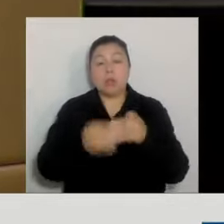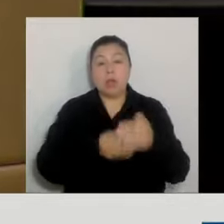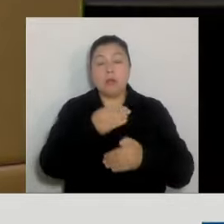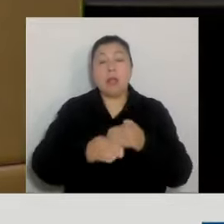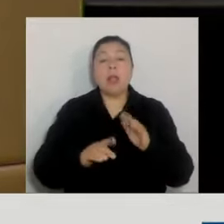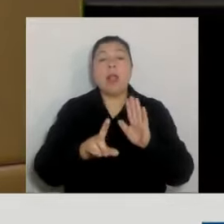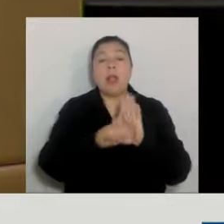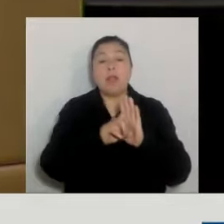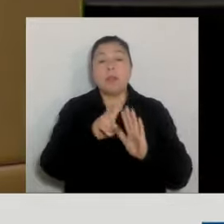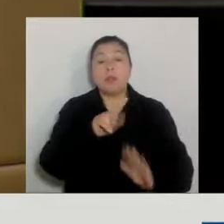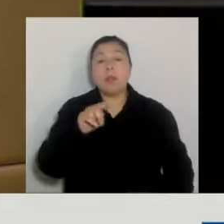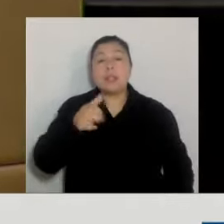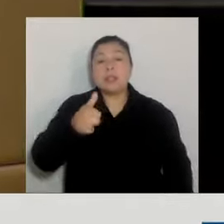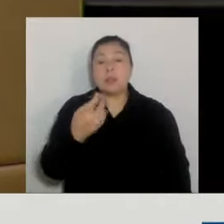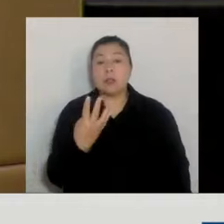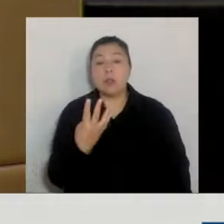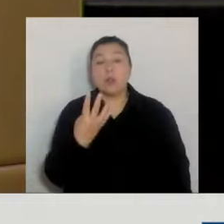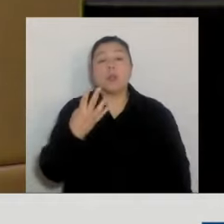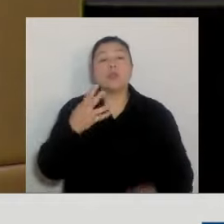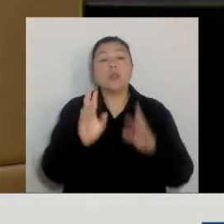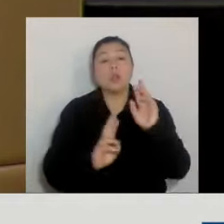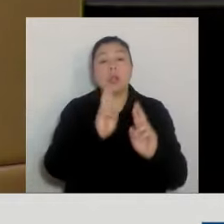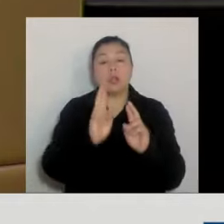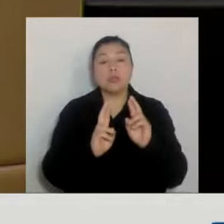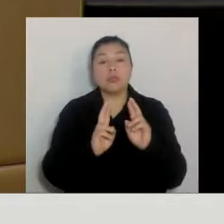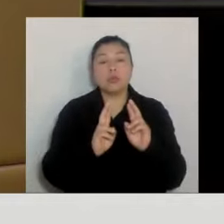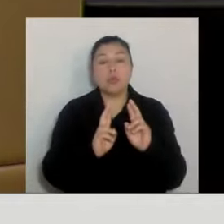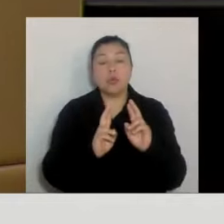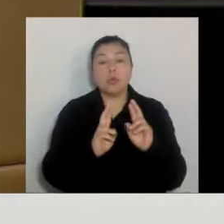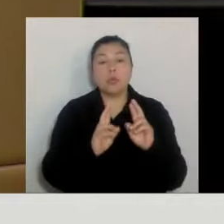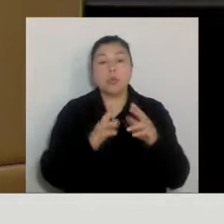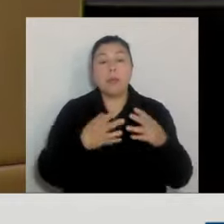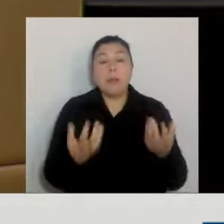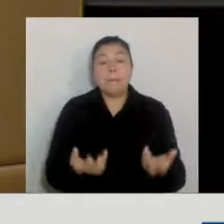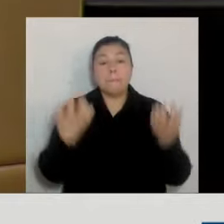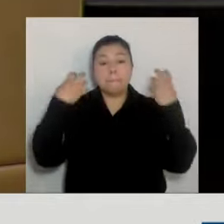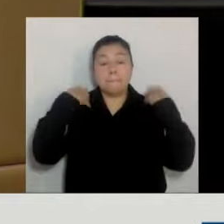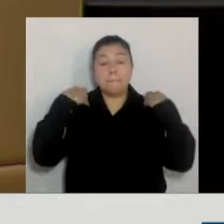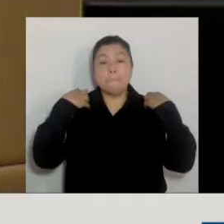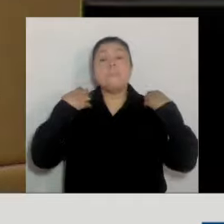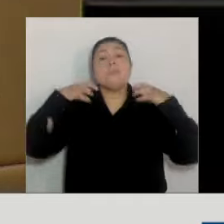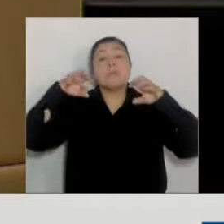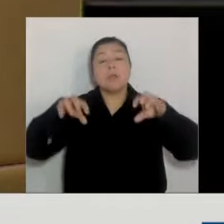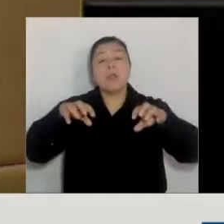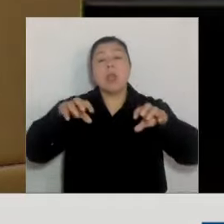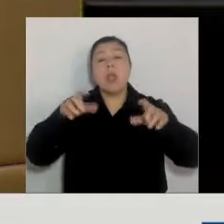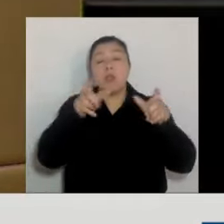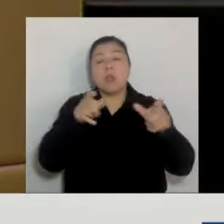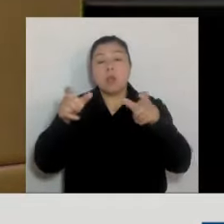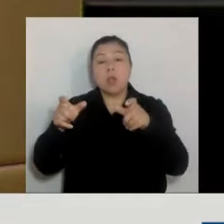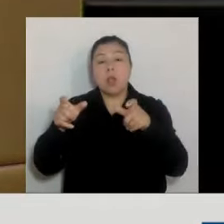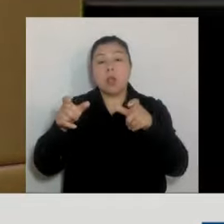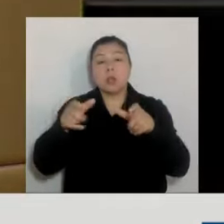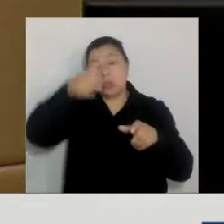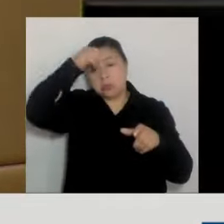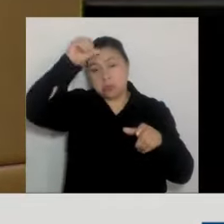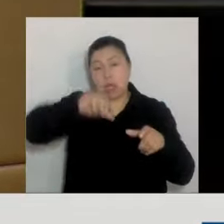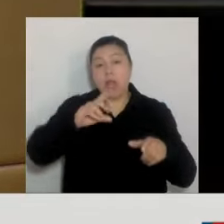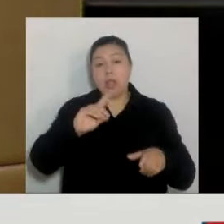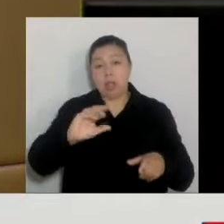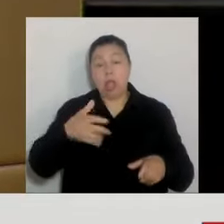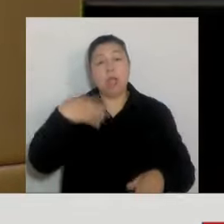21,064 en relación al traspaso de facultades de vigilancia y sanción a la dga ha sido importante